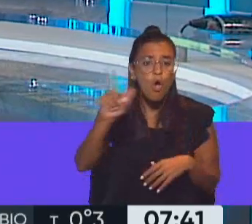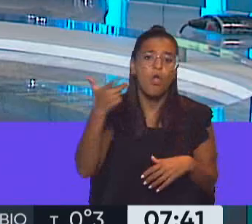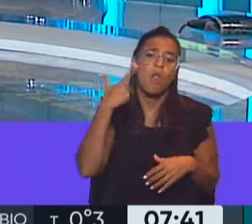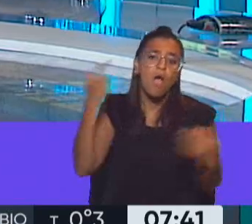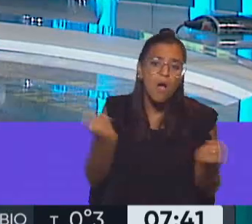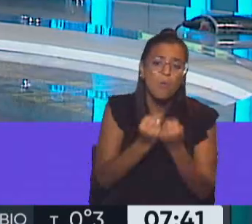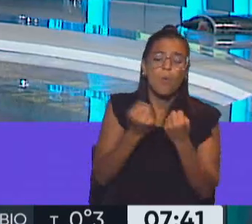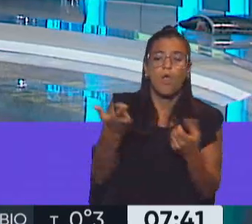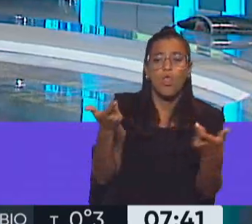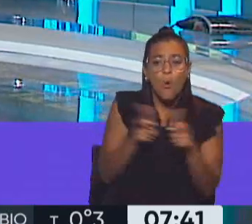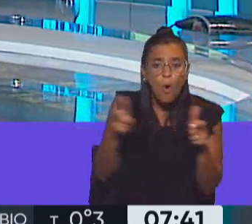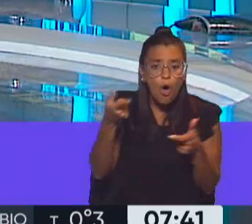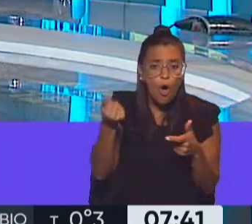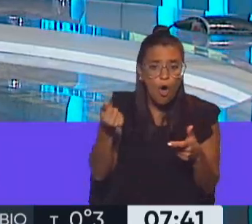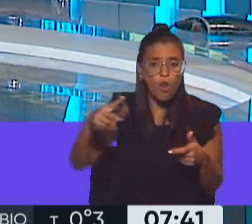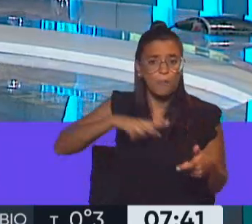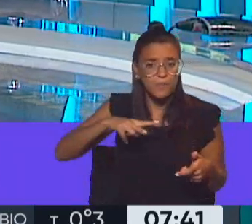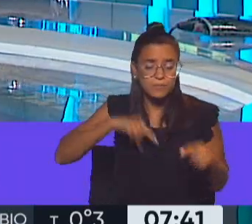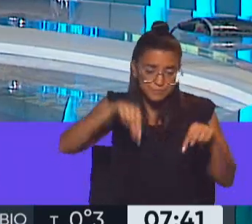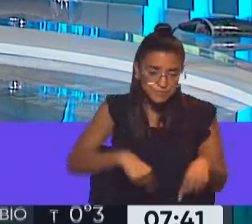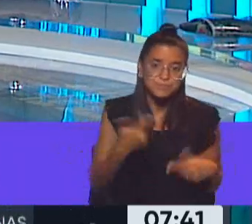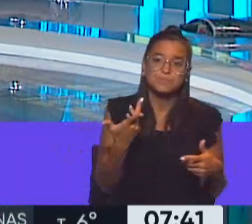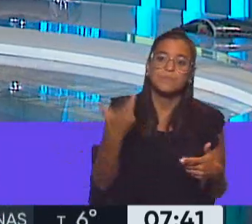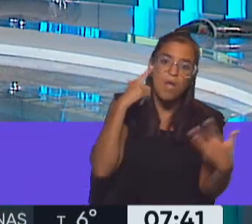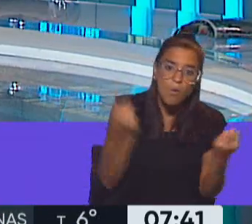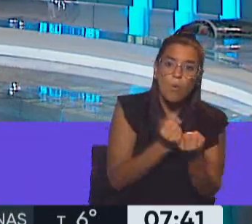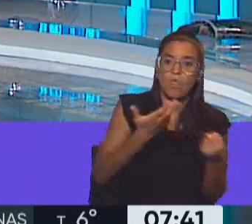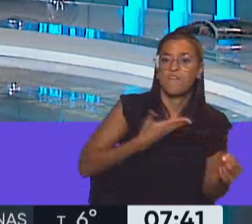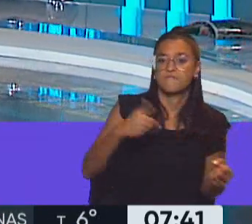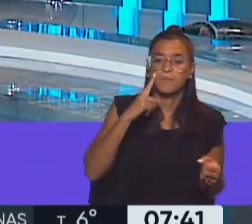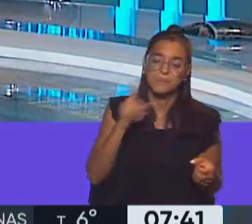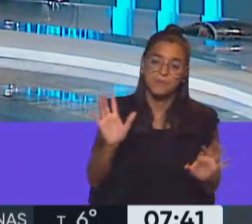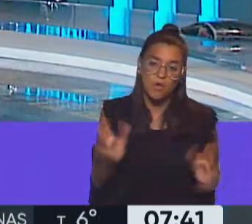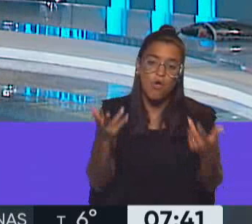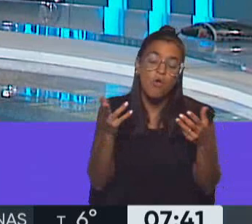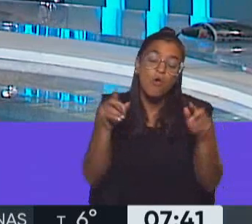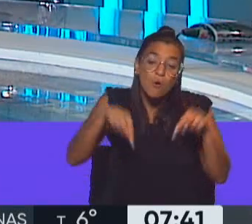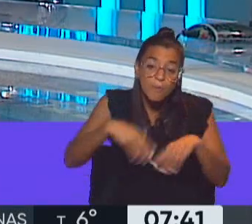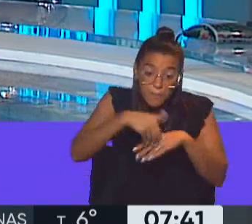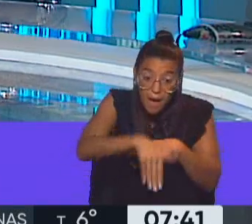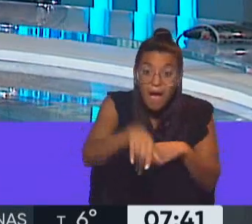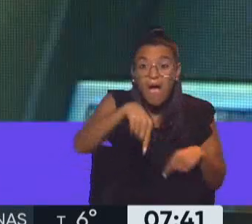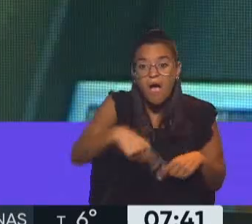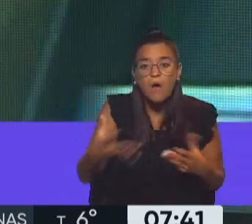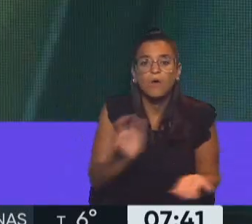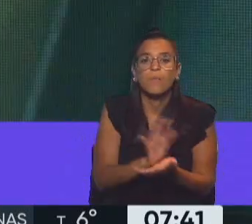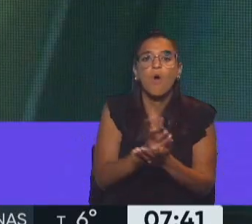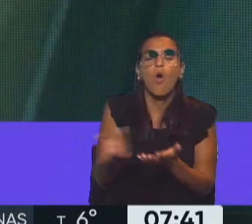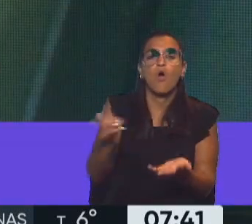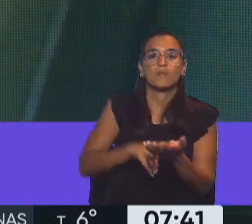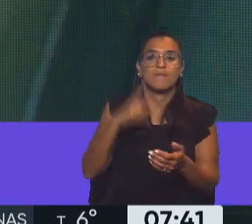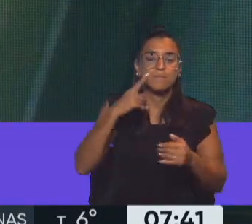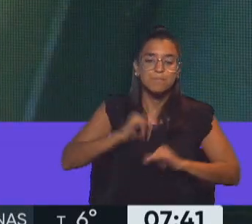los bonistas privados y también logra ahora un acuerdo con el fondo. Es de esperar que haya una especie de relanzamiento.